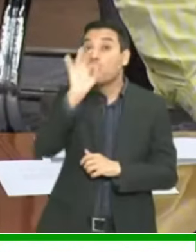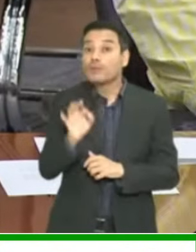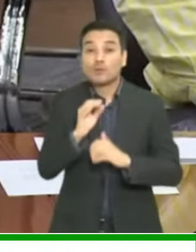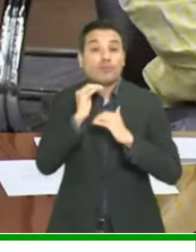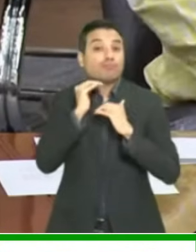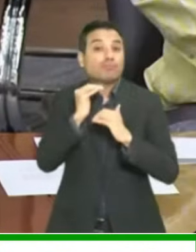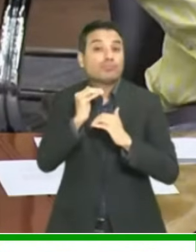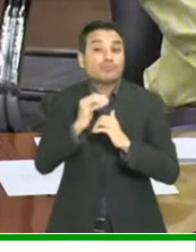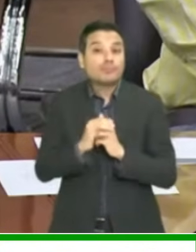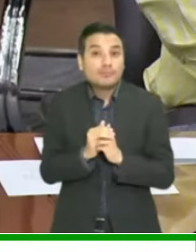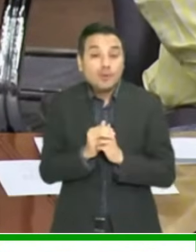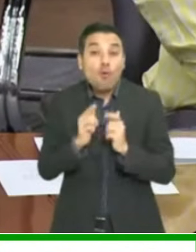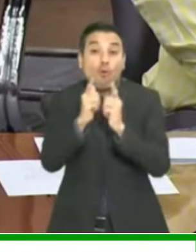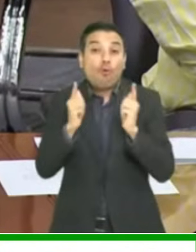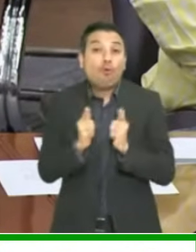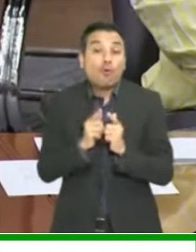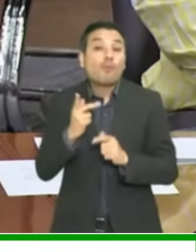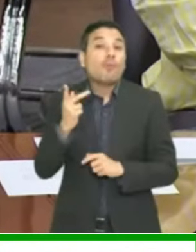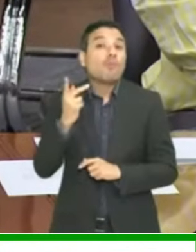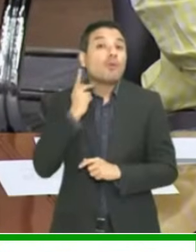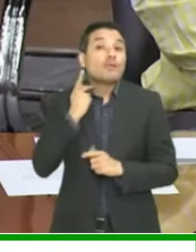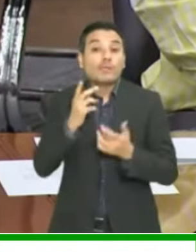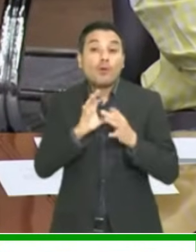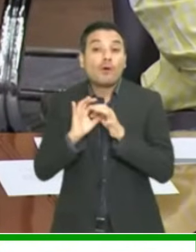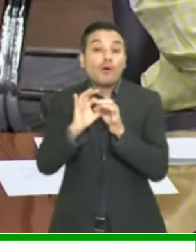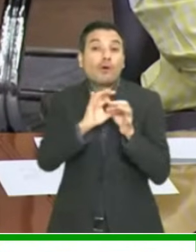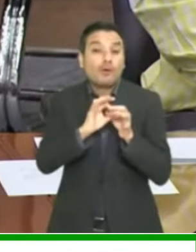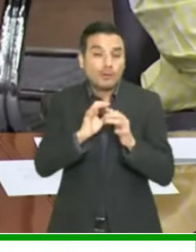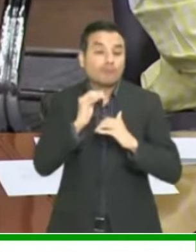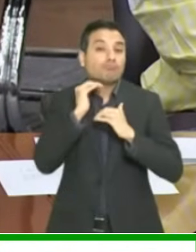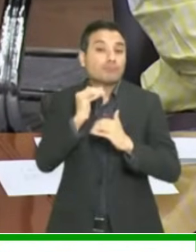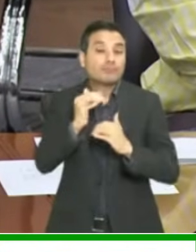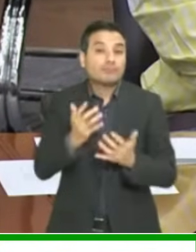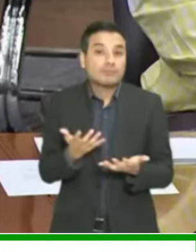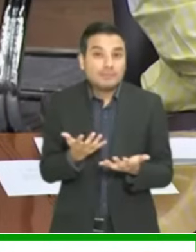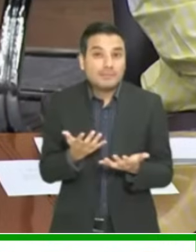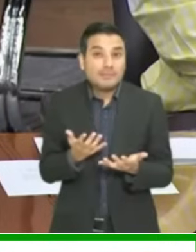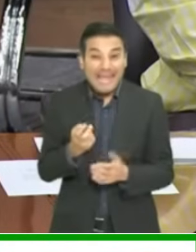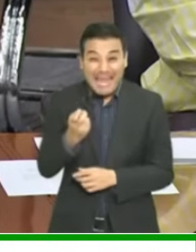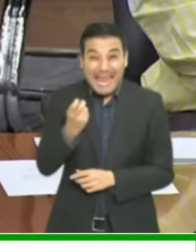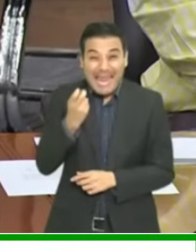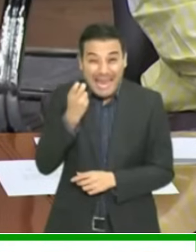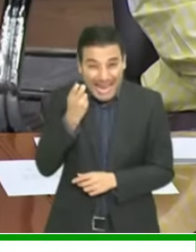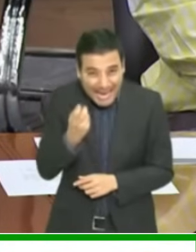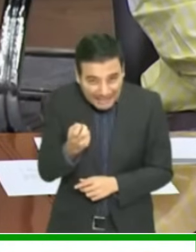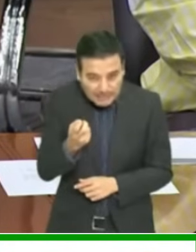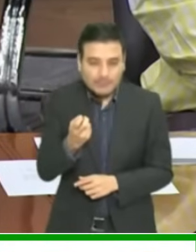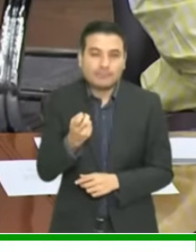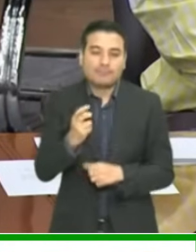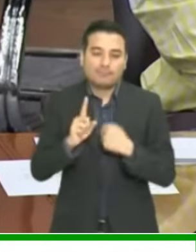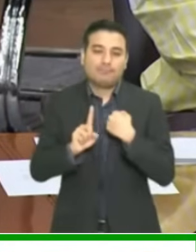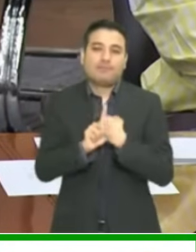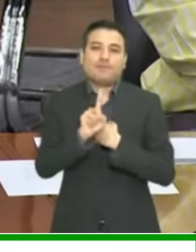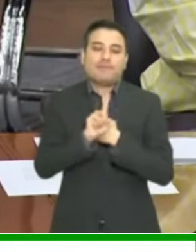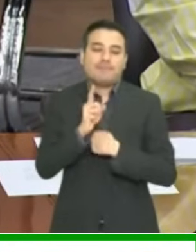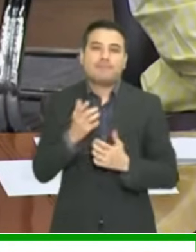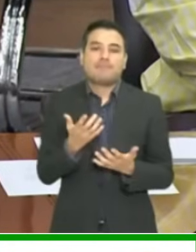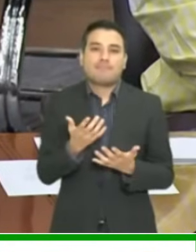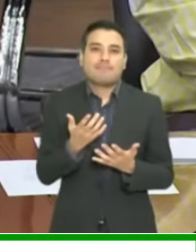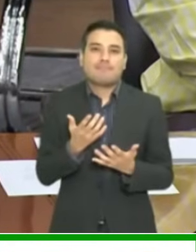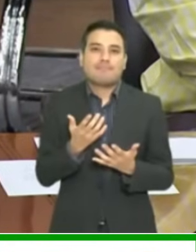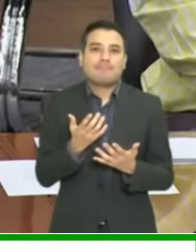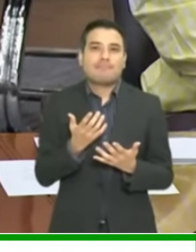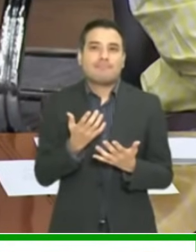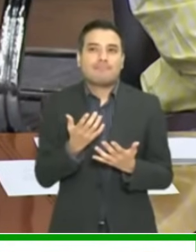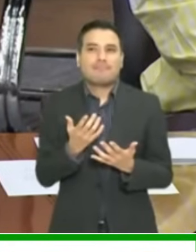aplicada a la coalición o a los partidos políticos que conformaron la coalición que ganó. Entonces, esta es la realidad. Y en esta parte de venta de